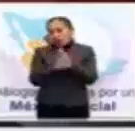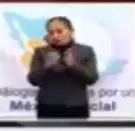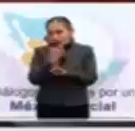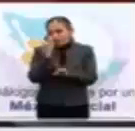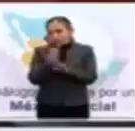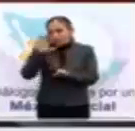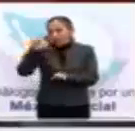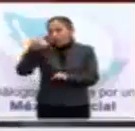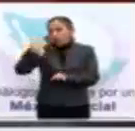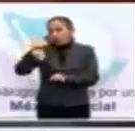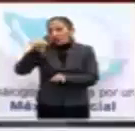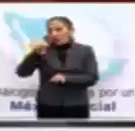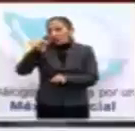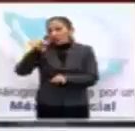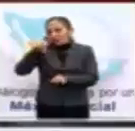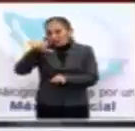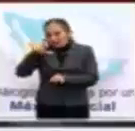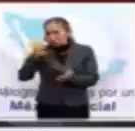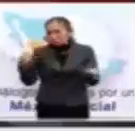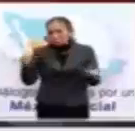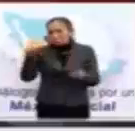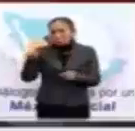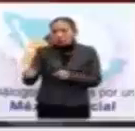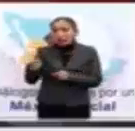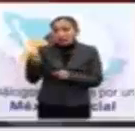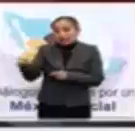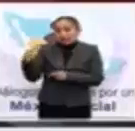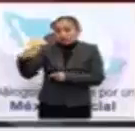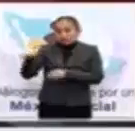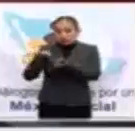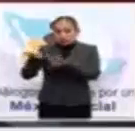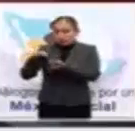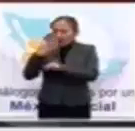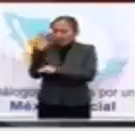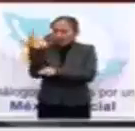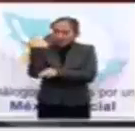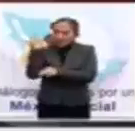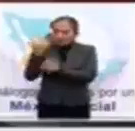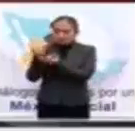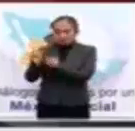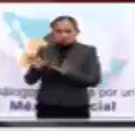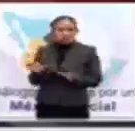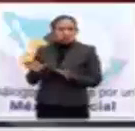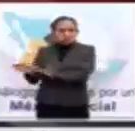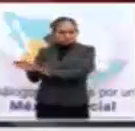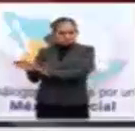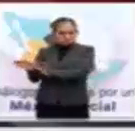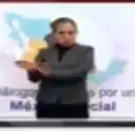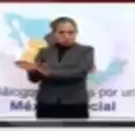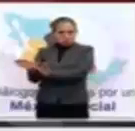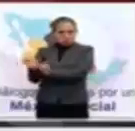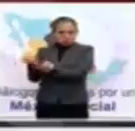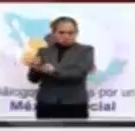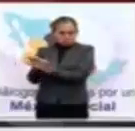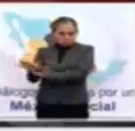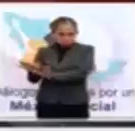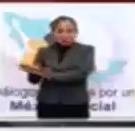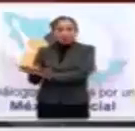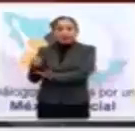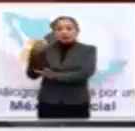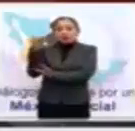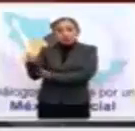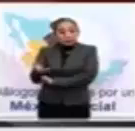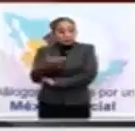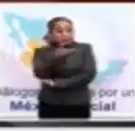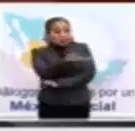es con el Coneval, ¿no? El Coneval en los hechos era autónomo y ha sido autónomo. Y se pide